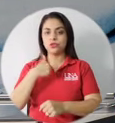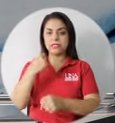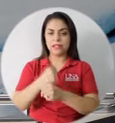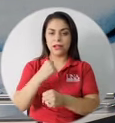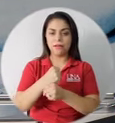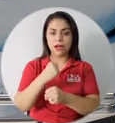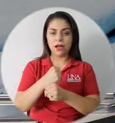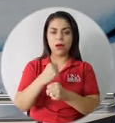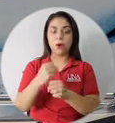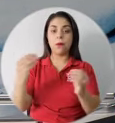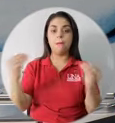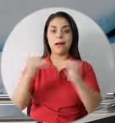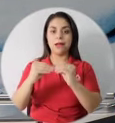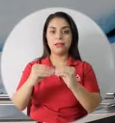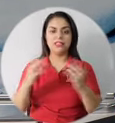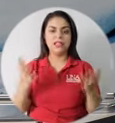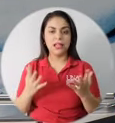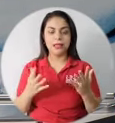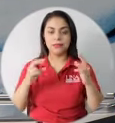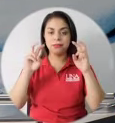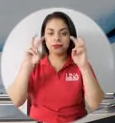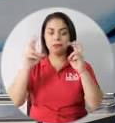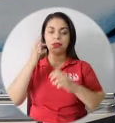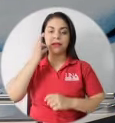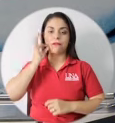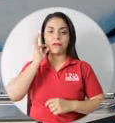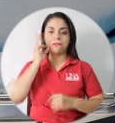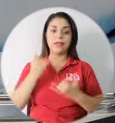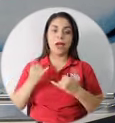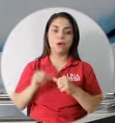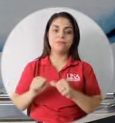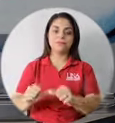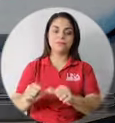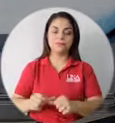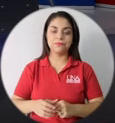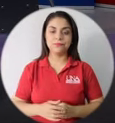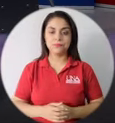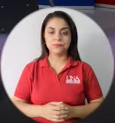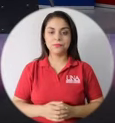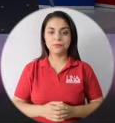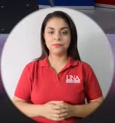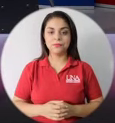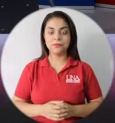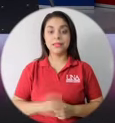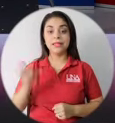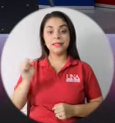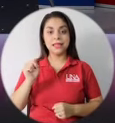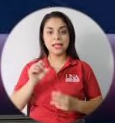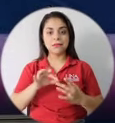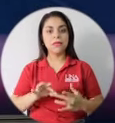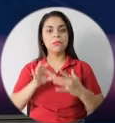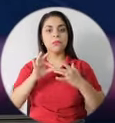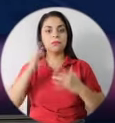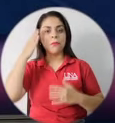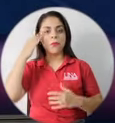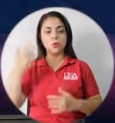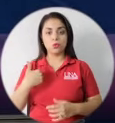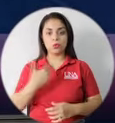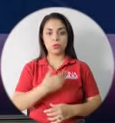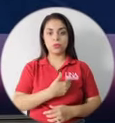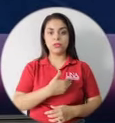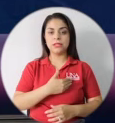más es el tema del café, y en eso estamos. Sí, sobre todo en el, ¿verdad?